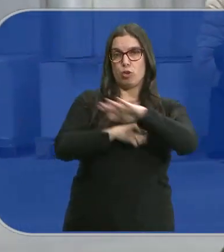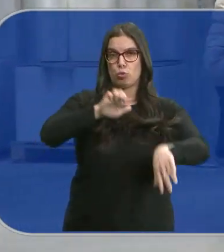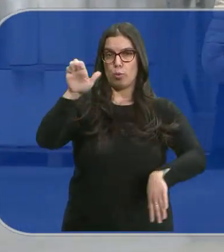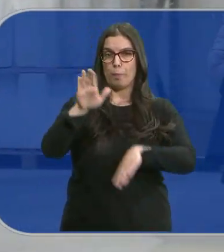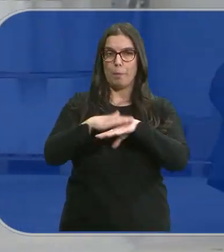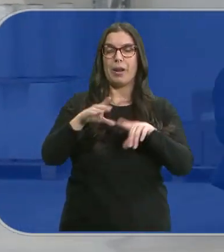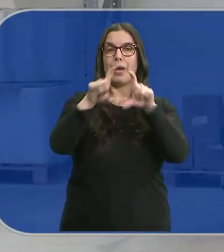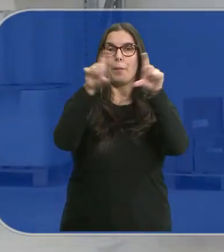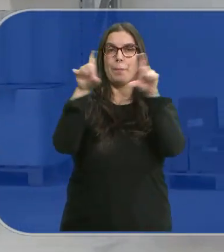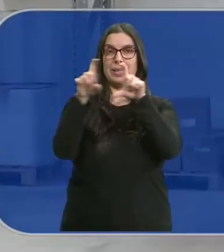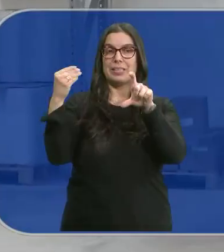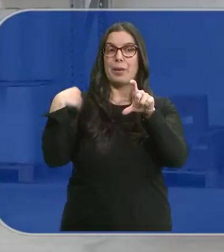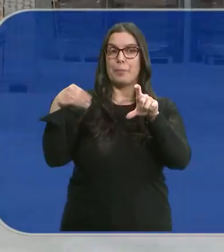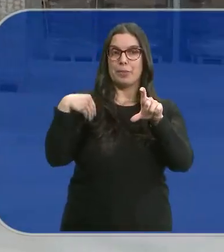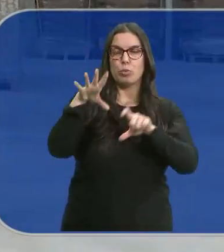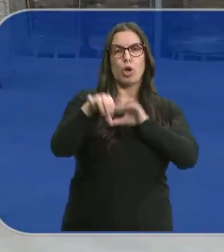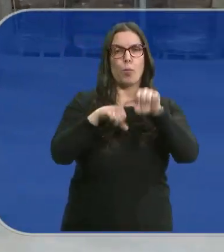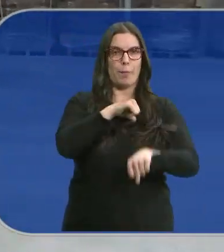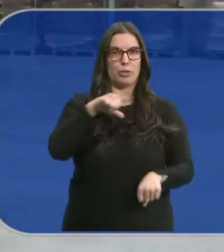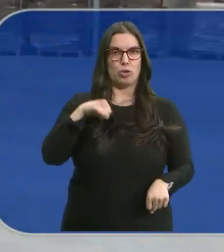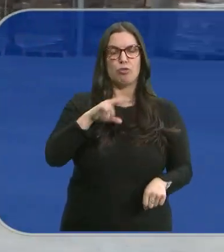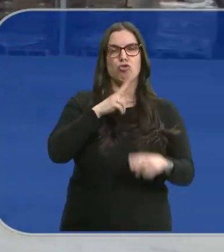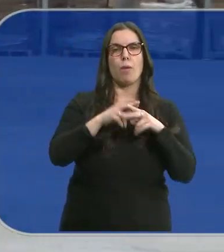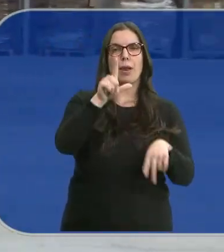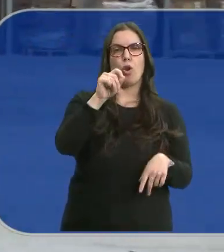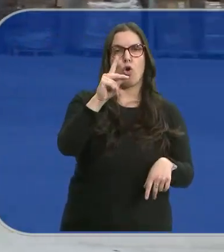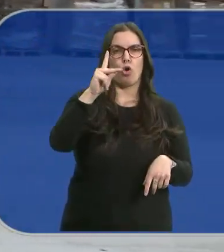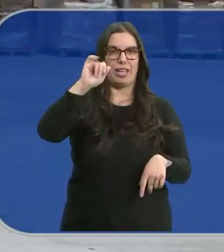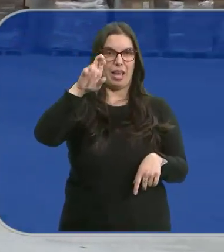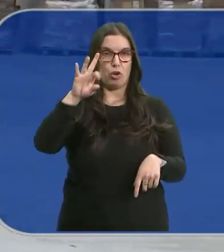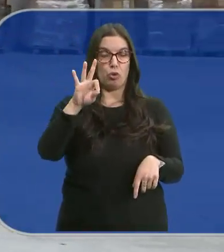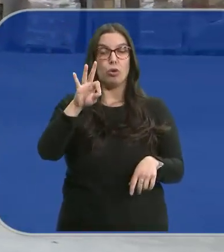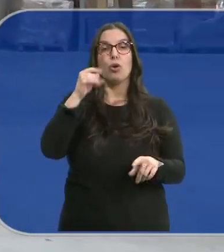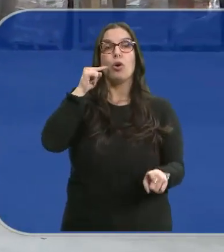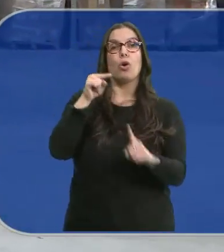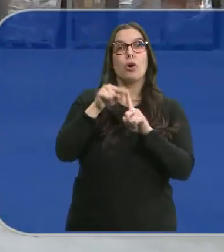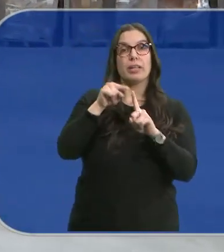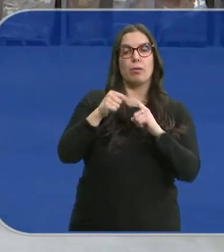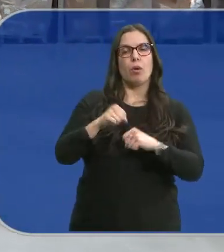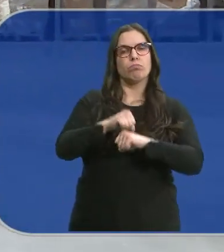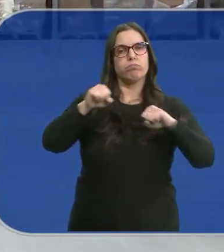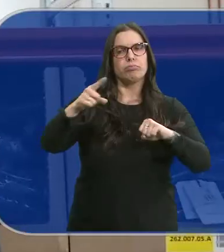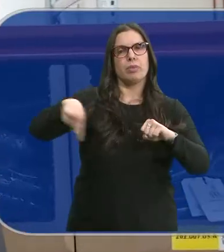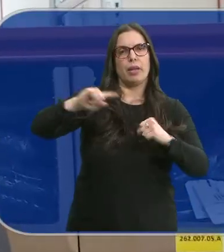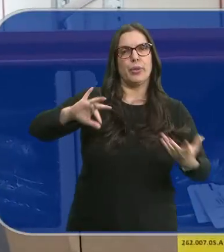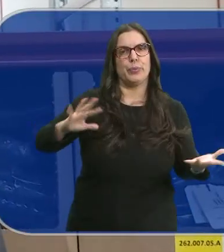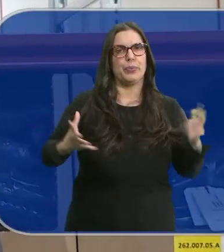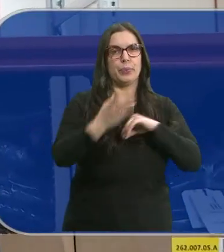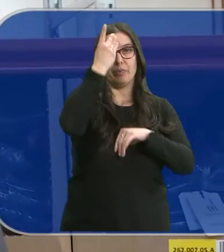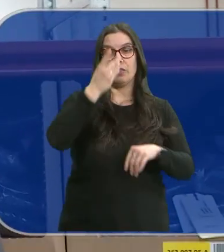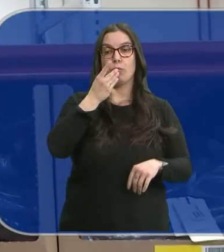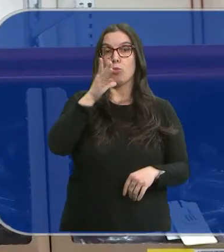para la compañía de personal shopping online Loquiero. El objetivo, fortalecer la transición tecnológica de esta compañía, que apostará